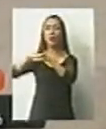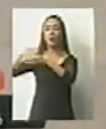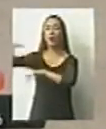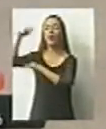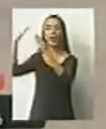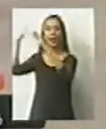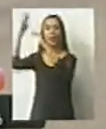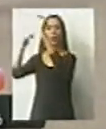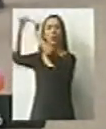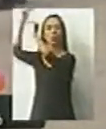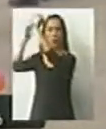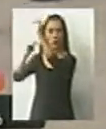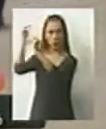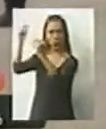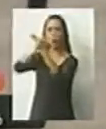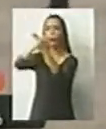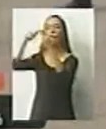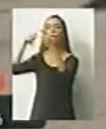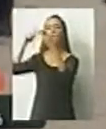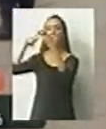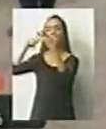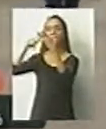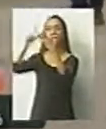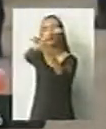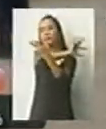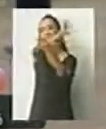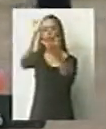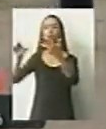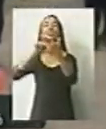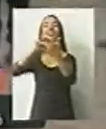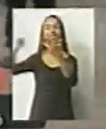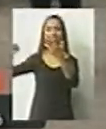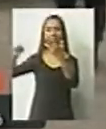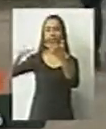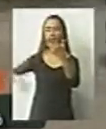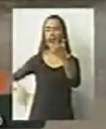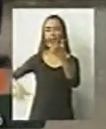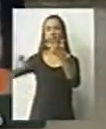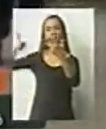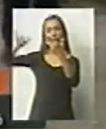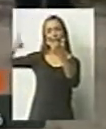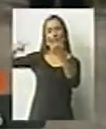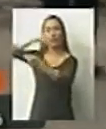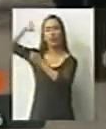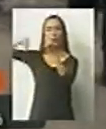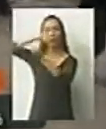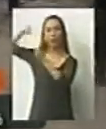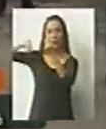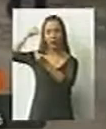y la Adolescencia, gente de los Derechos Humanos, estuvo presente también el señor Jefe de Policía, el señor Secretario de